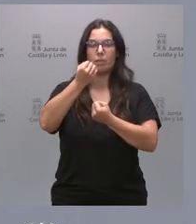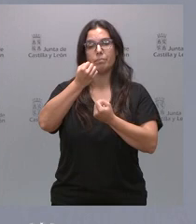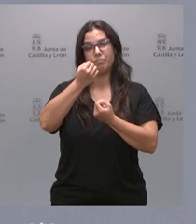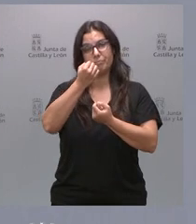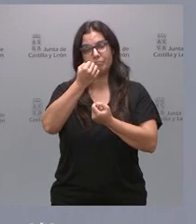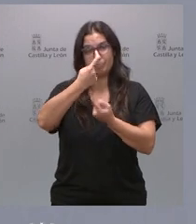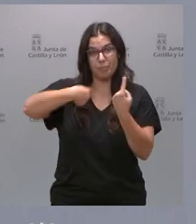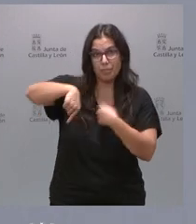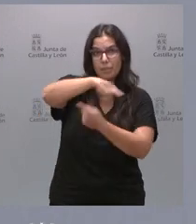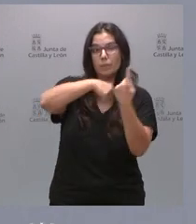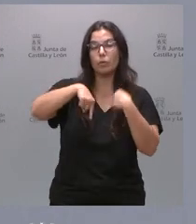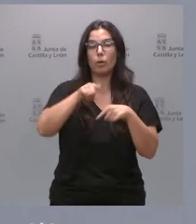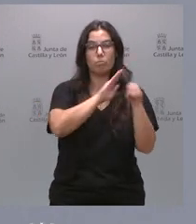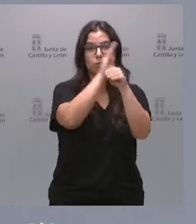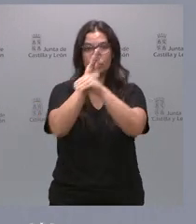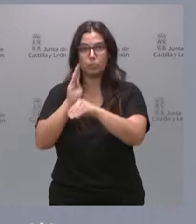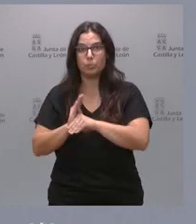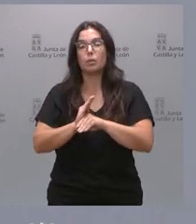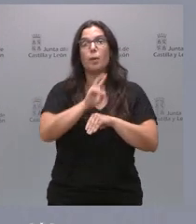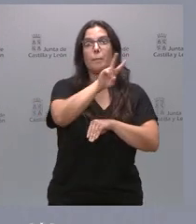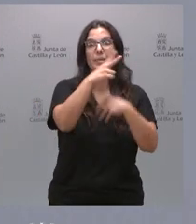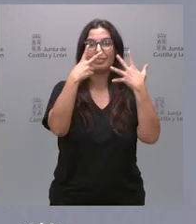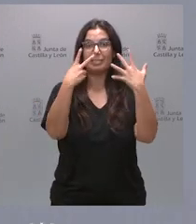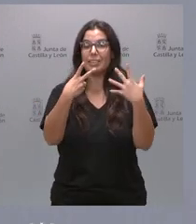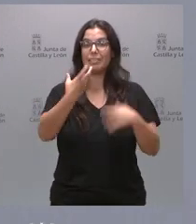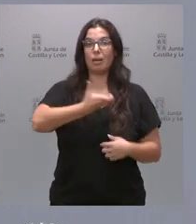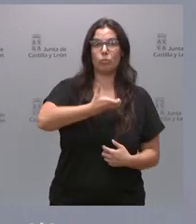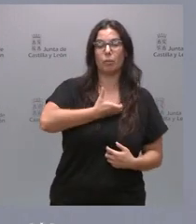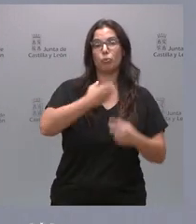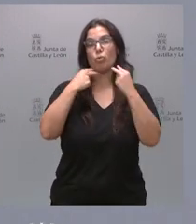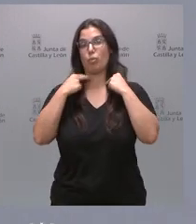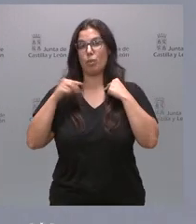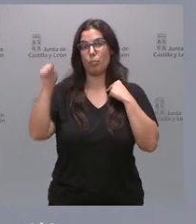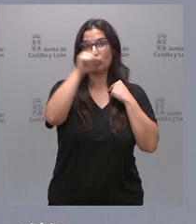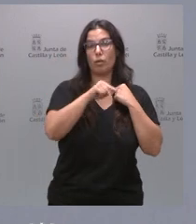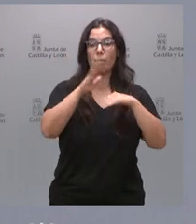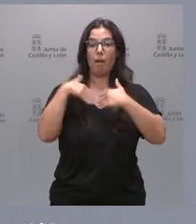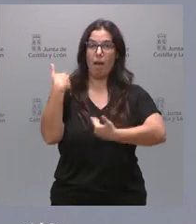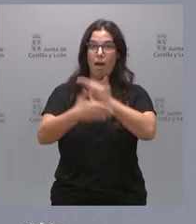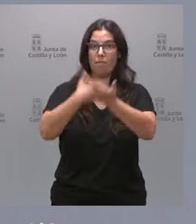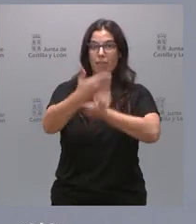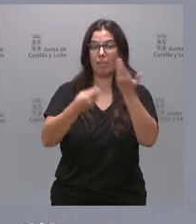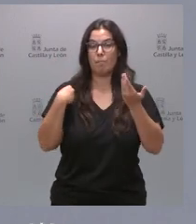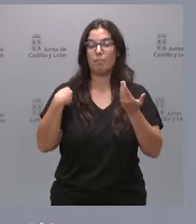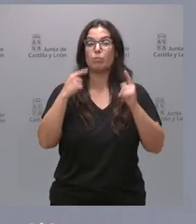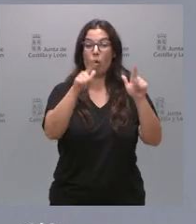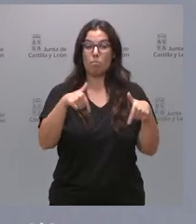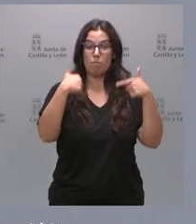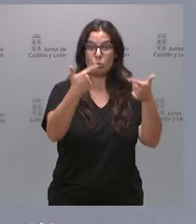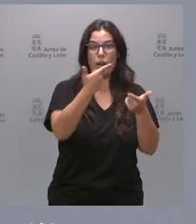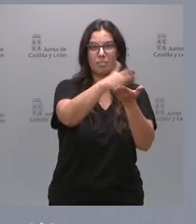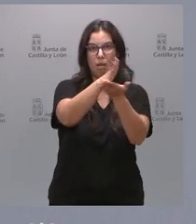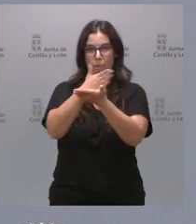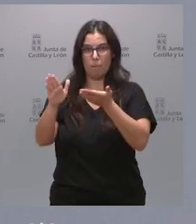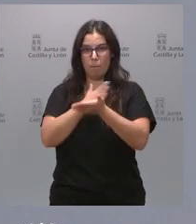dirigirá a 27 entidades locales para avanzar en la recogida separada de biorresivos estamos hablando